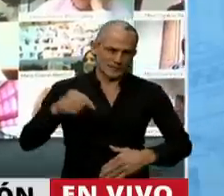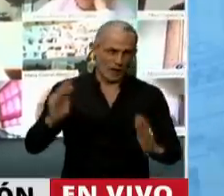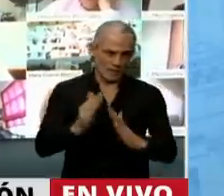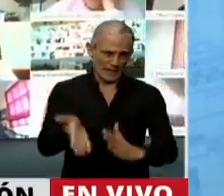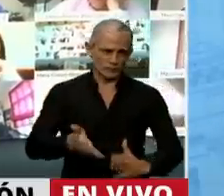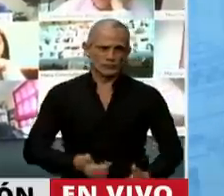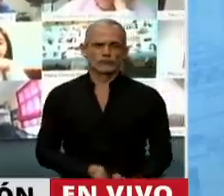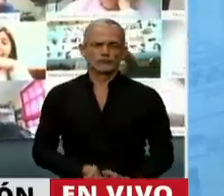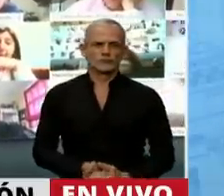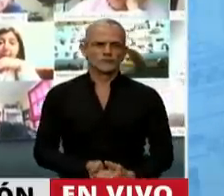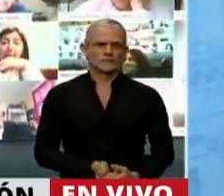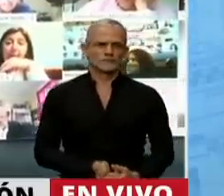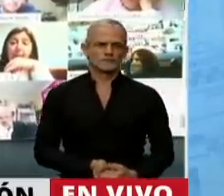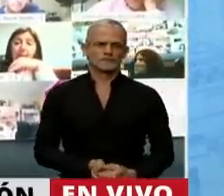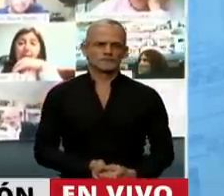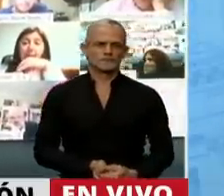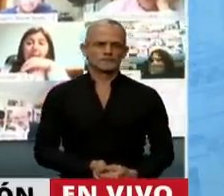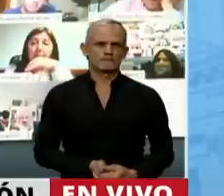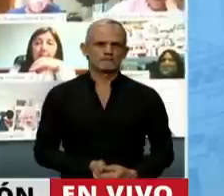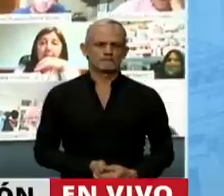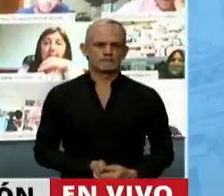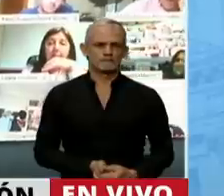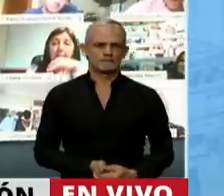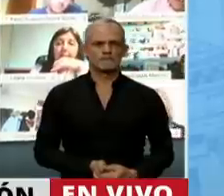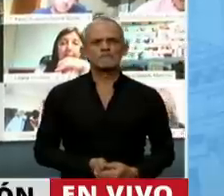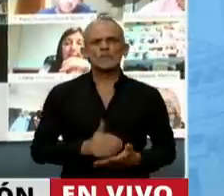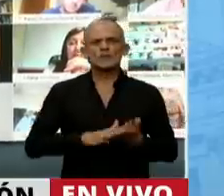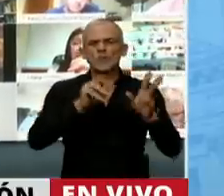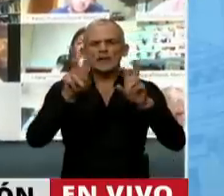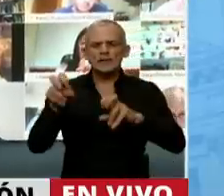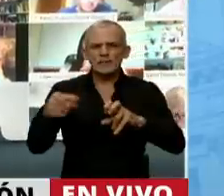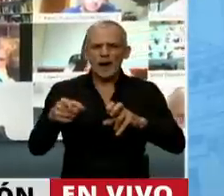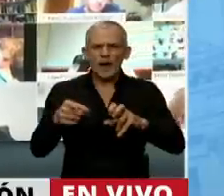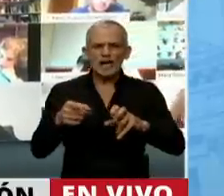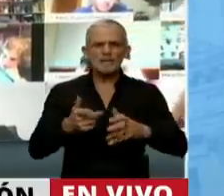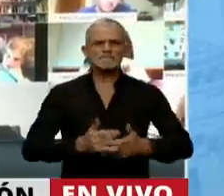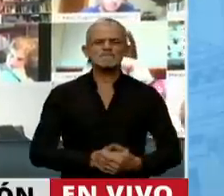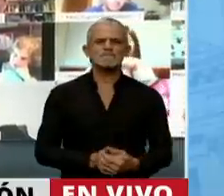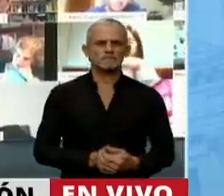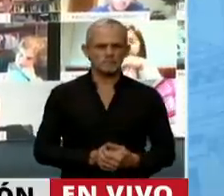Con respecto